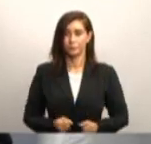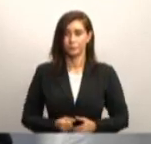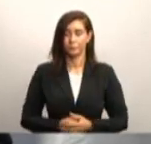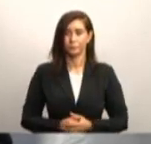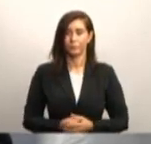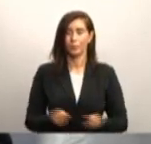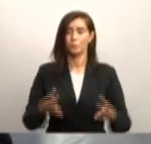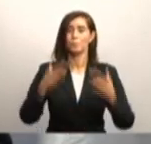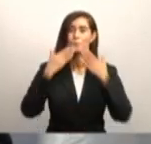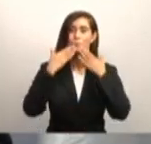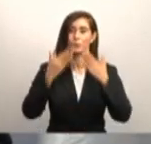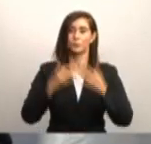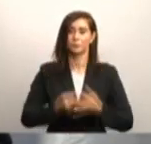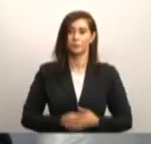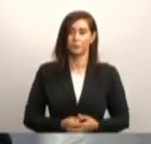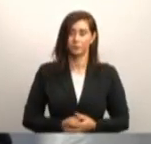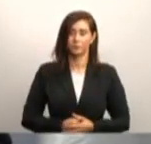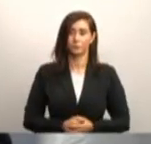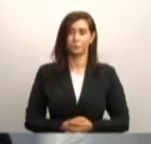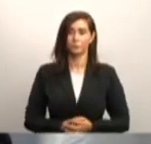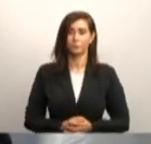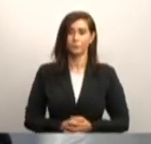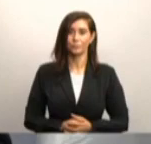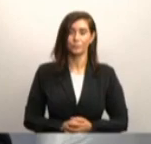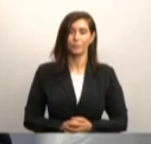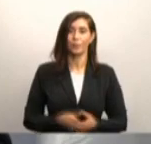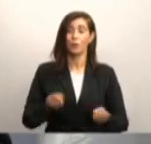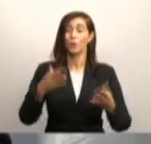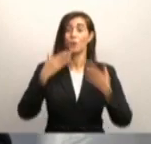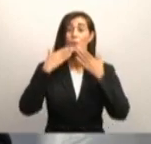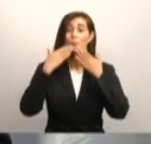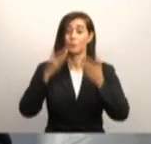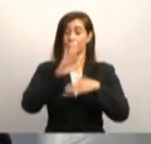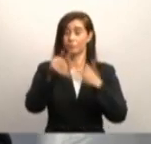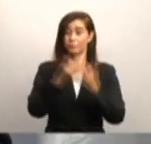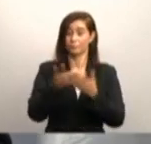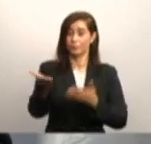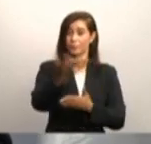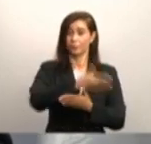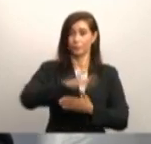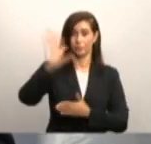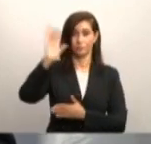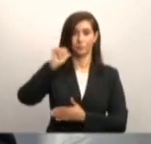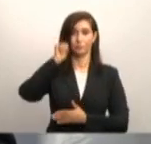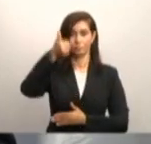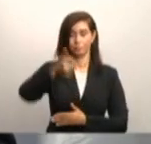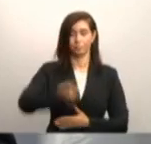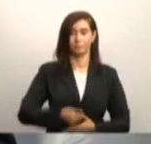Muchas gracias. Muchísimas gracias a todos los que nos acompañaron. Hasta mañana.